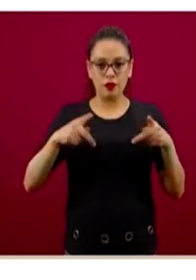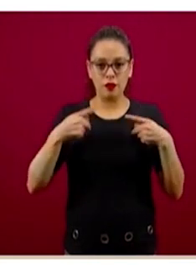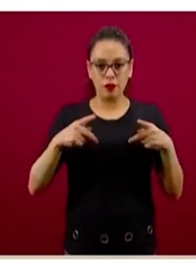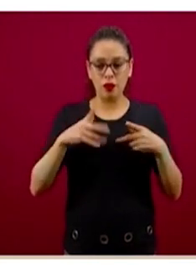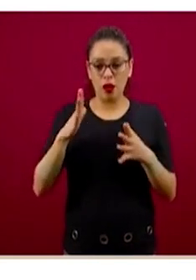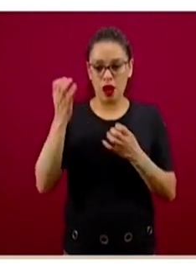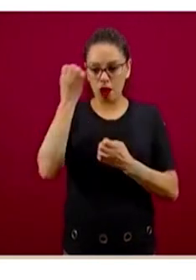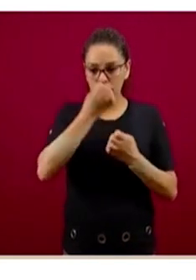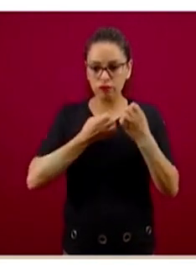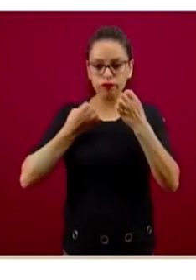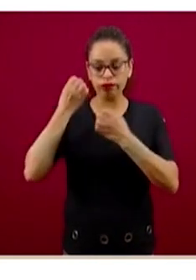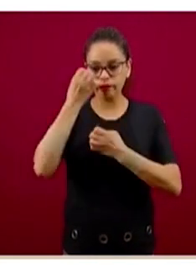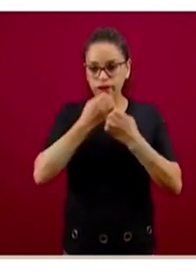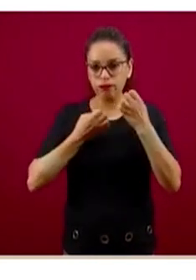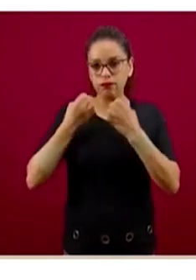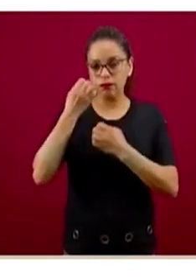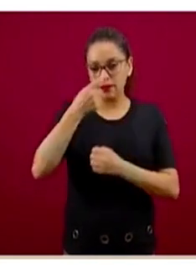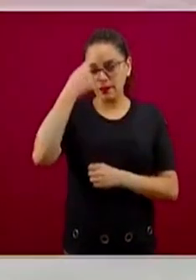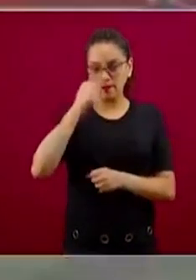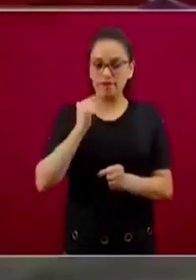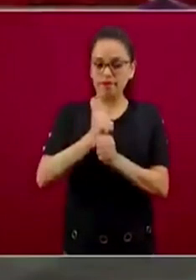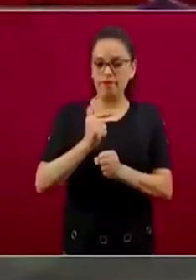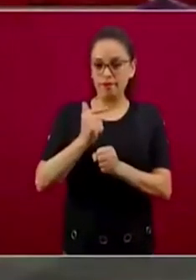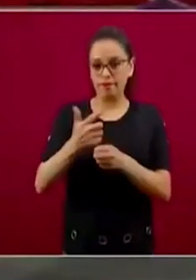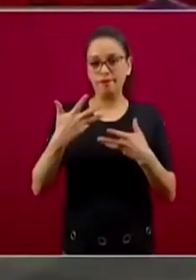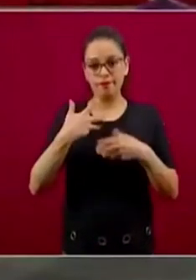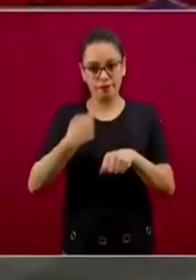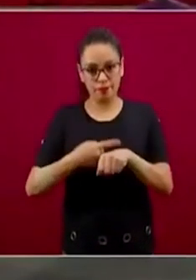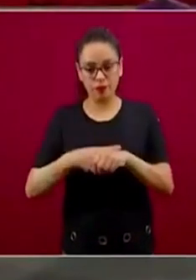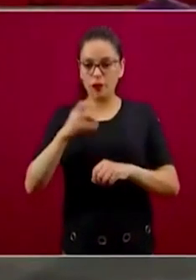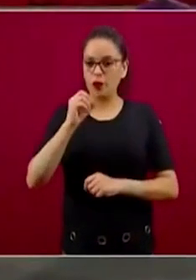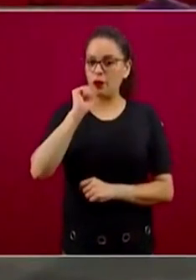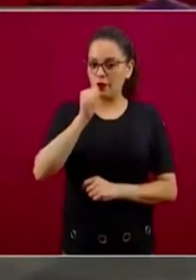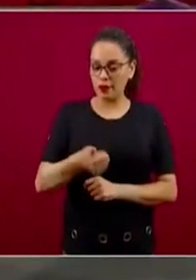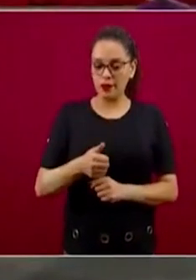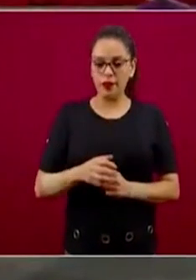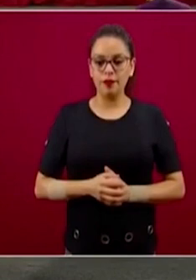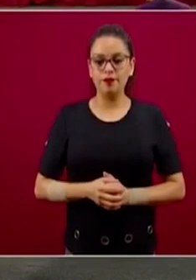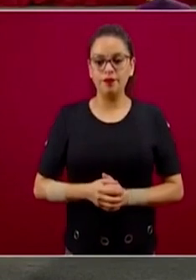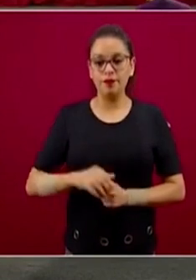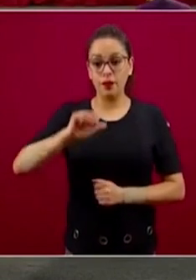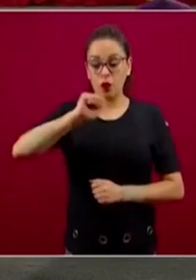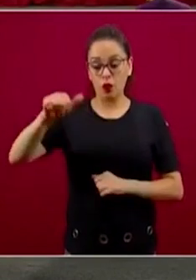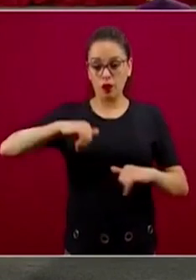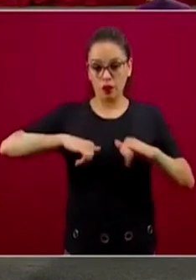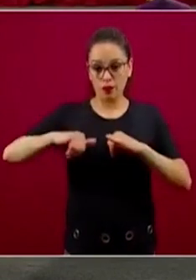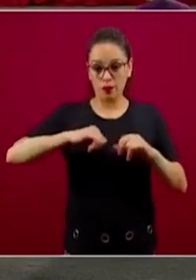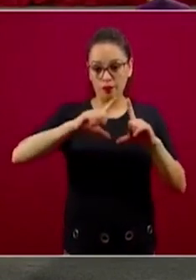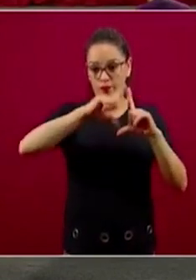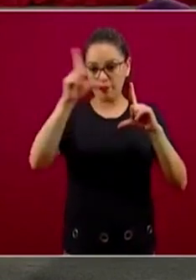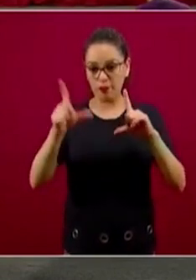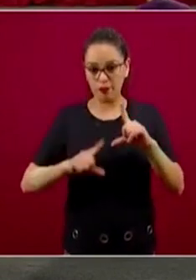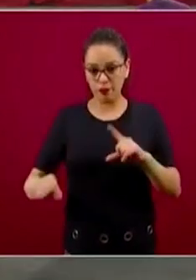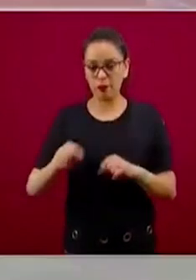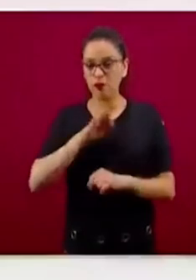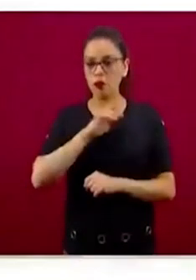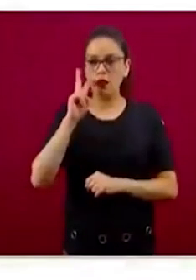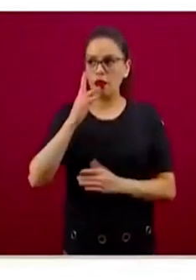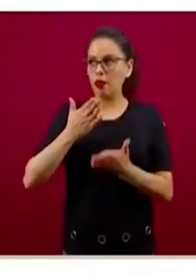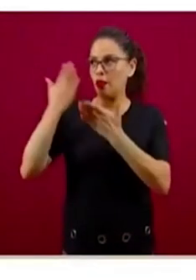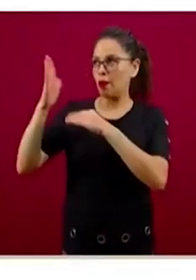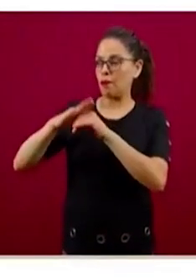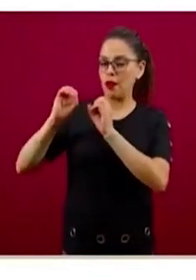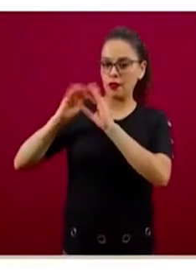estudiadas para la enfermedad. En la siguiente diapositiva veremos la carga acumulada distribuida por entidad federativa. Si pueden ver,